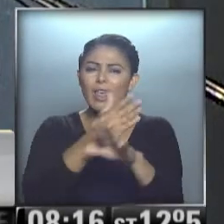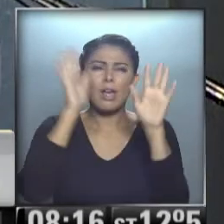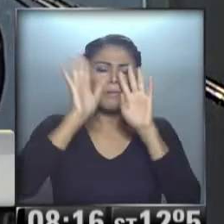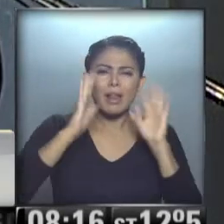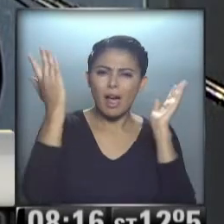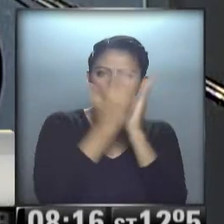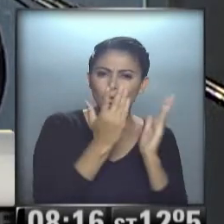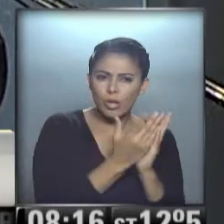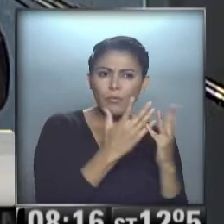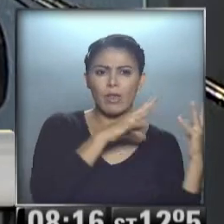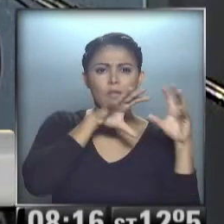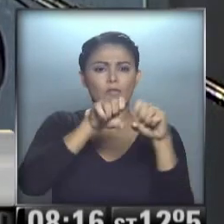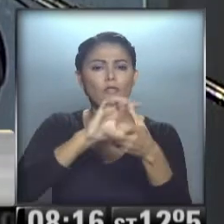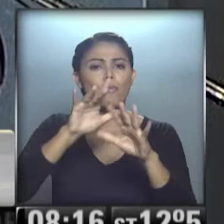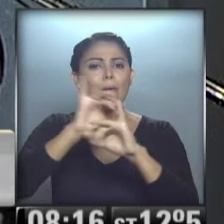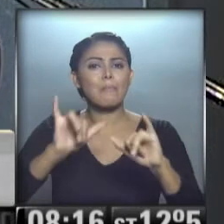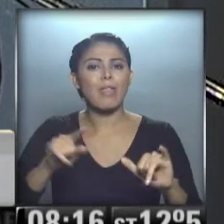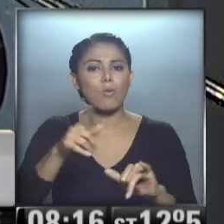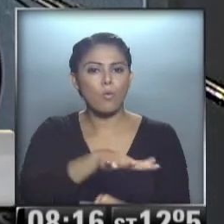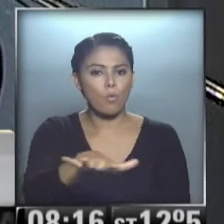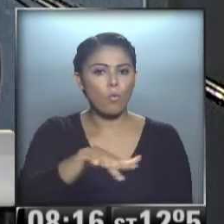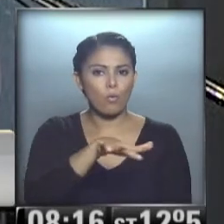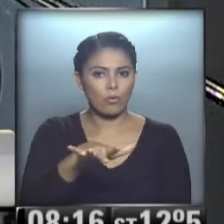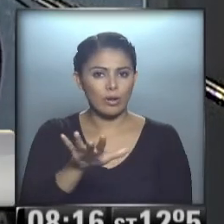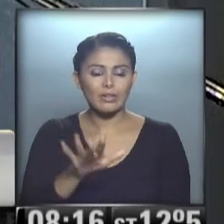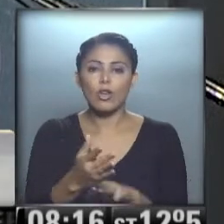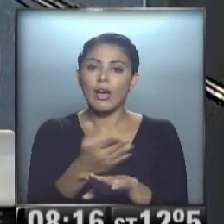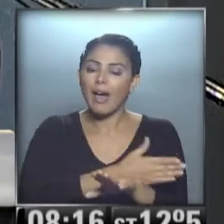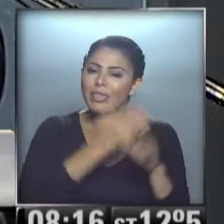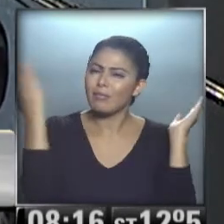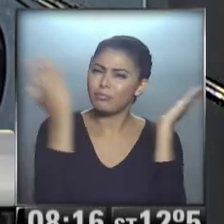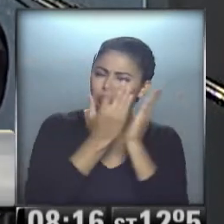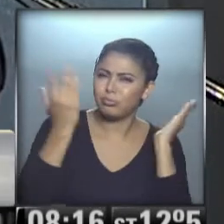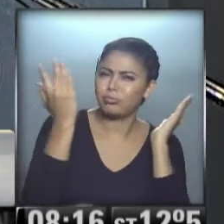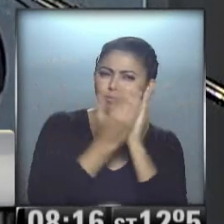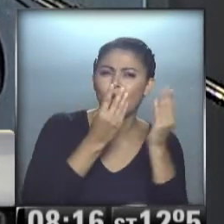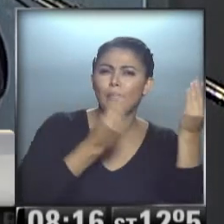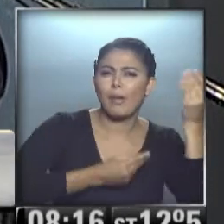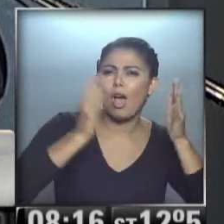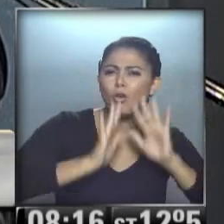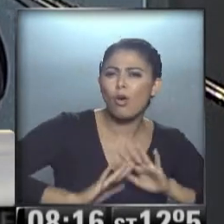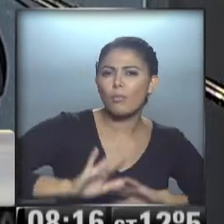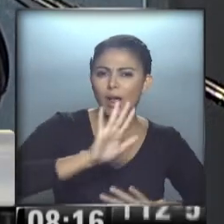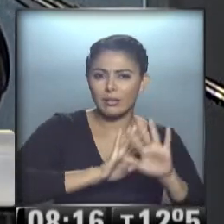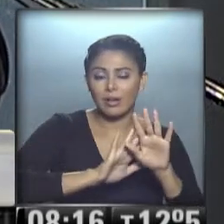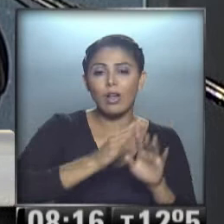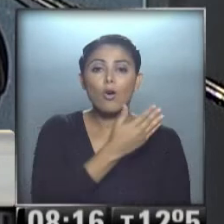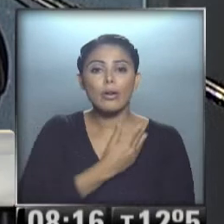para la ocupación pacífica de un territorio. Eso implica inteligencia previa. El gobernador de la provincia de Santa